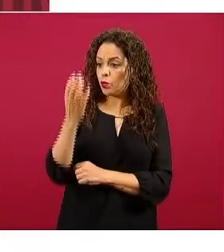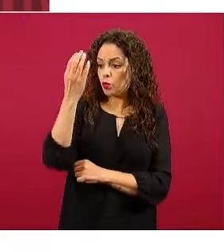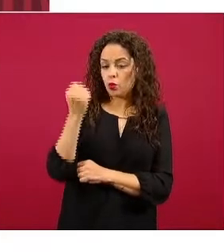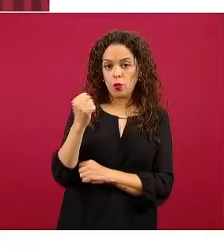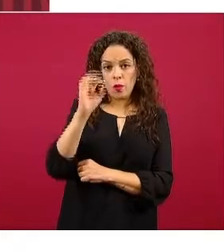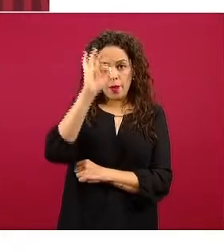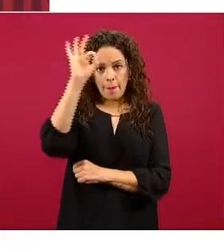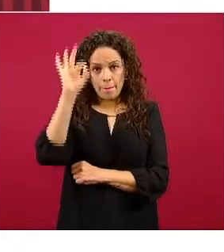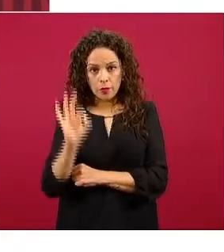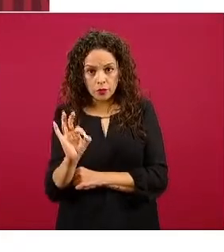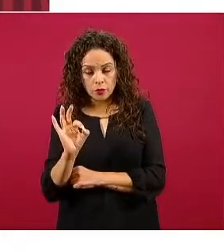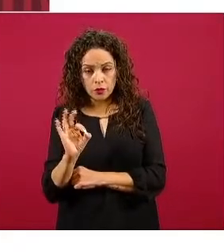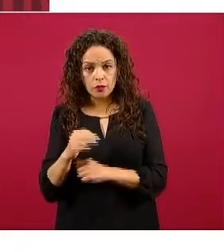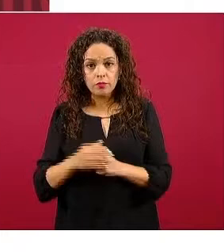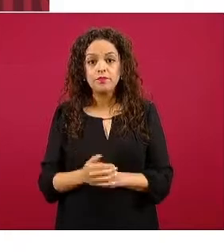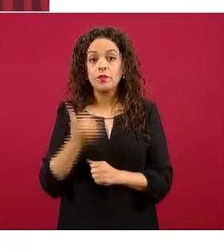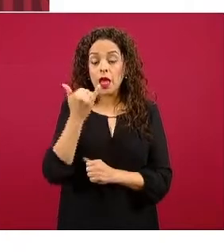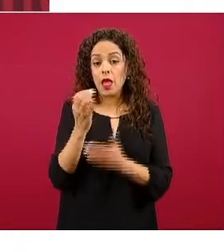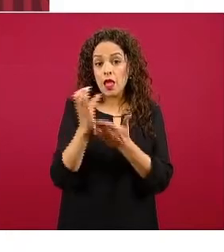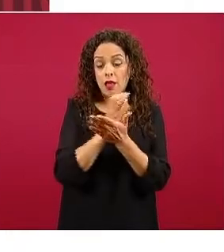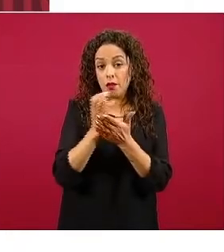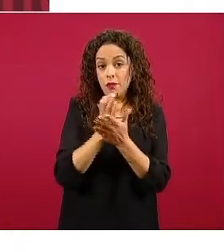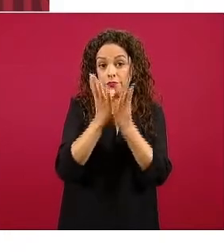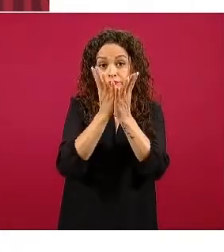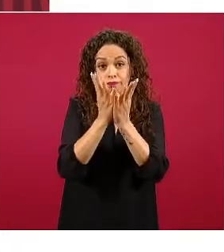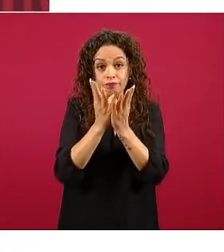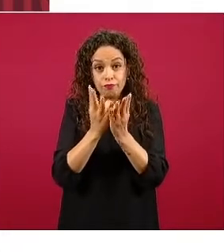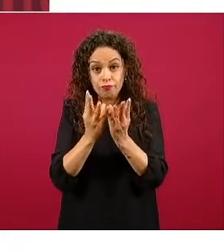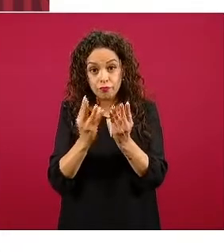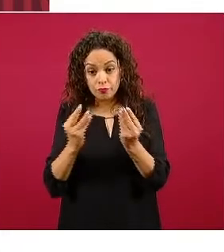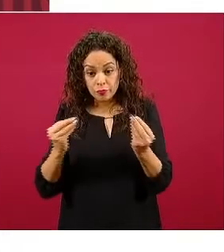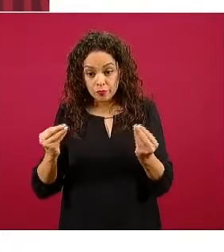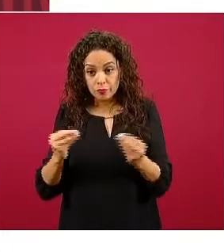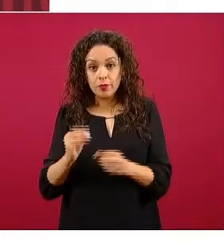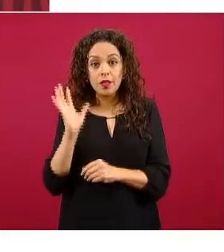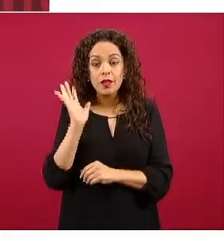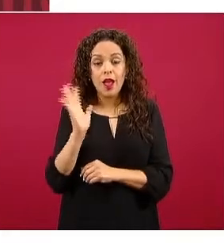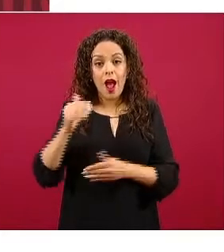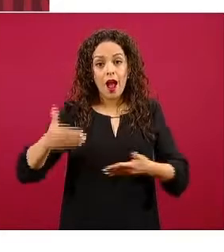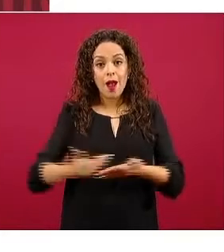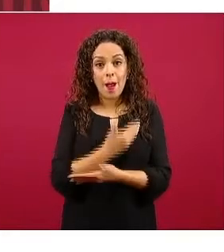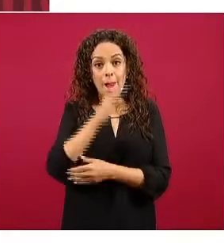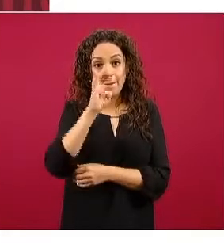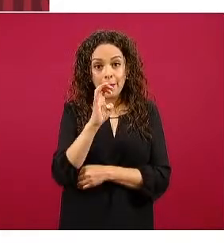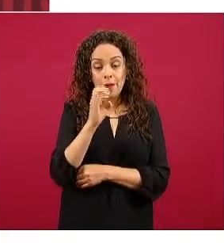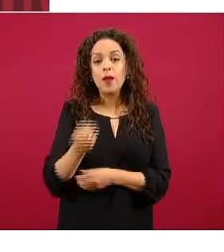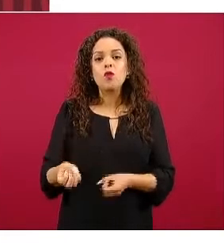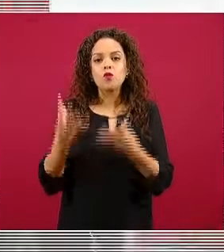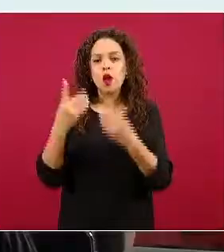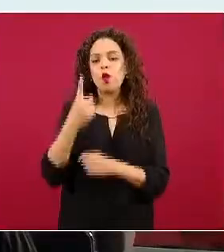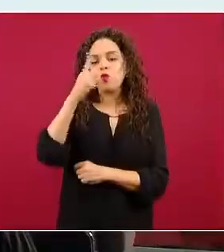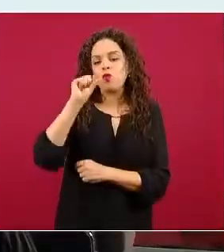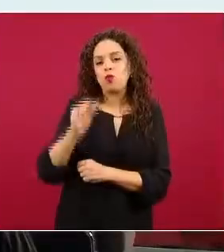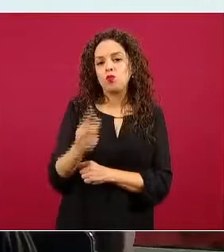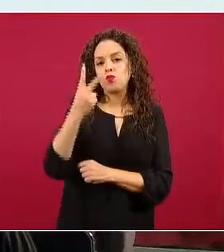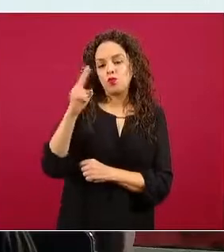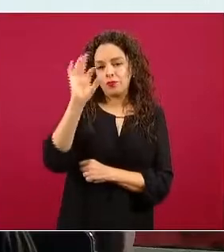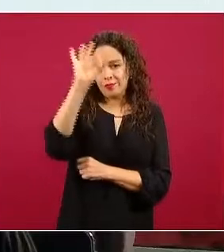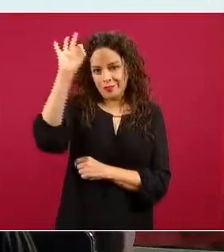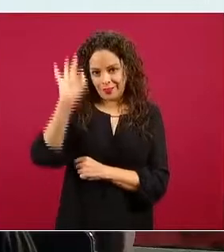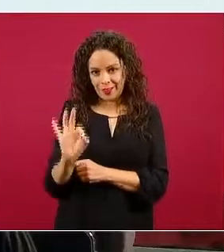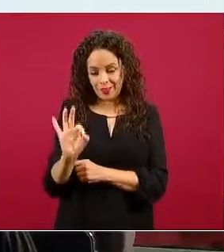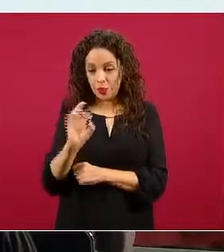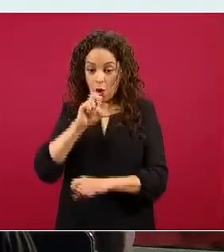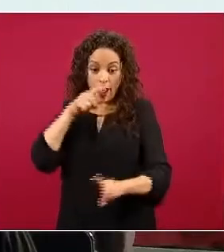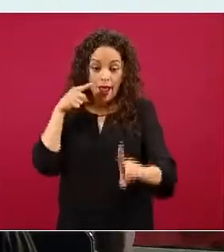5.9%, y en puerperio, o sea, recuperándose después de tener a su bebé, 1.2%. Entonces, a estas